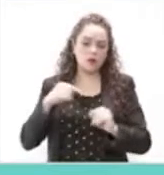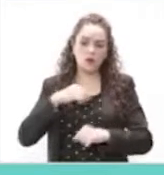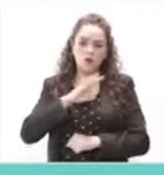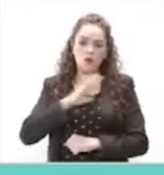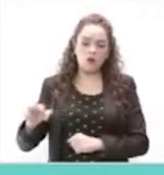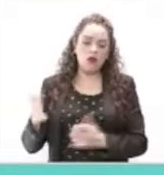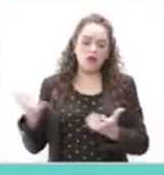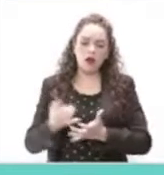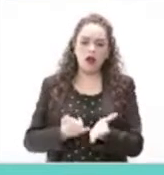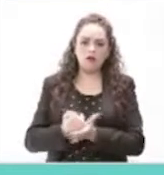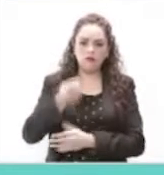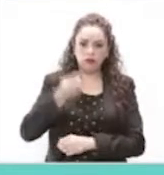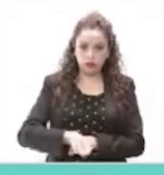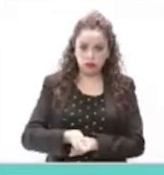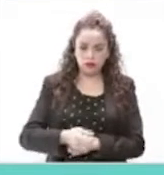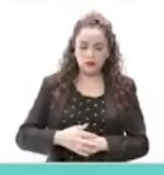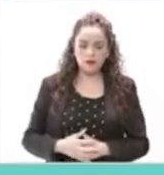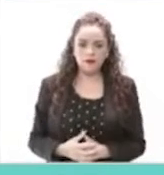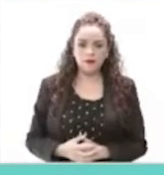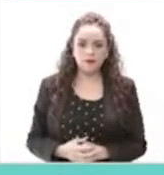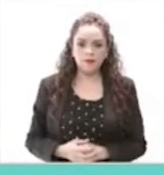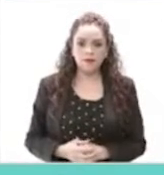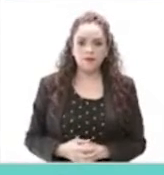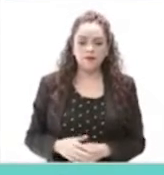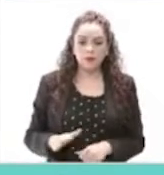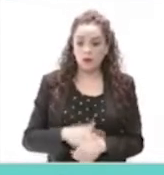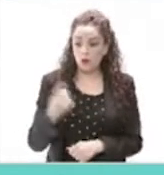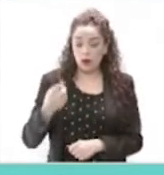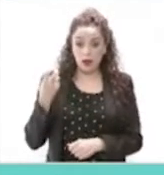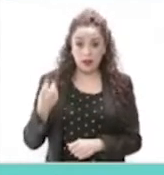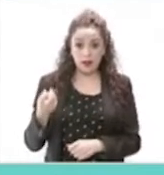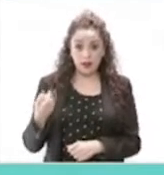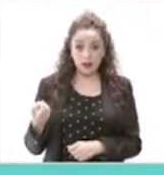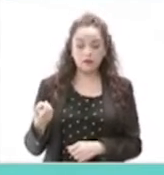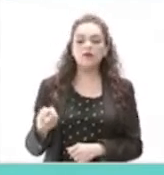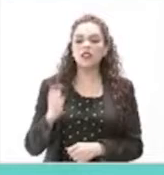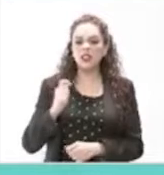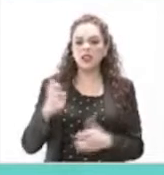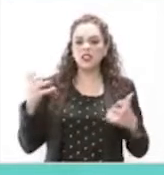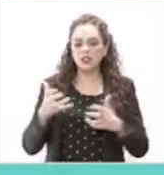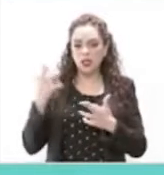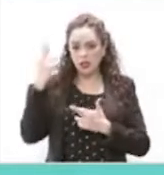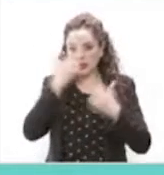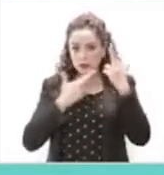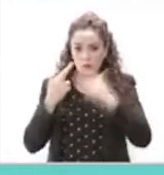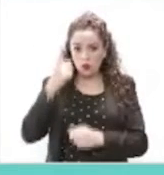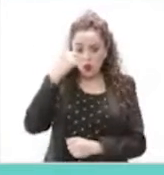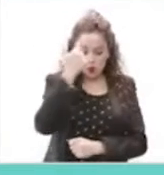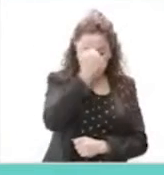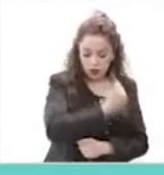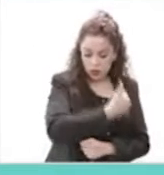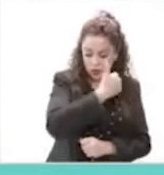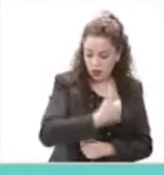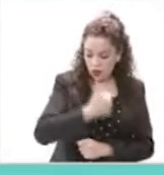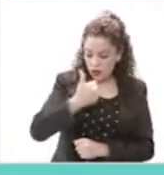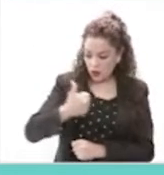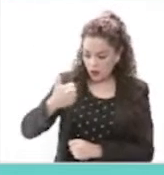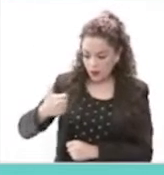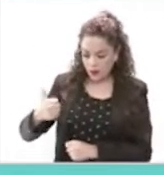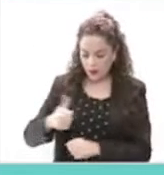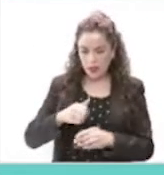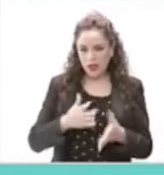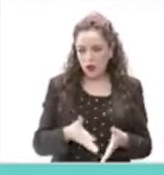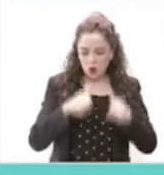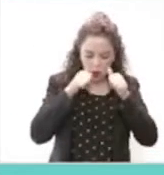resoluciones deben de hablar por el propio pleno, ya que en ellas se analiza cada caso en concreto y es a través